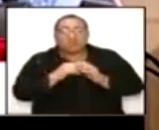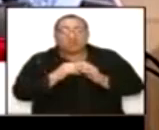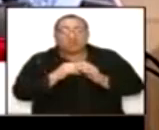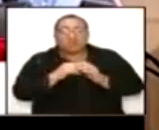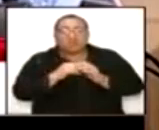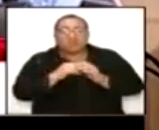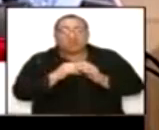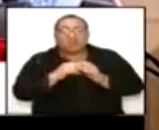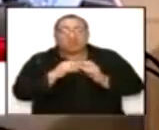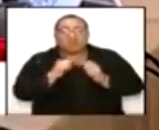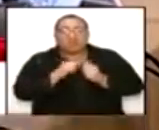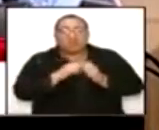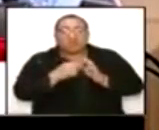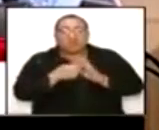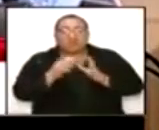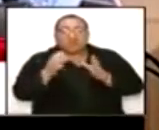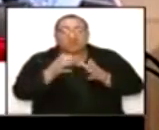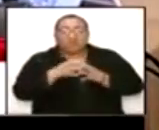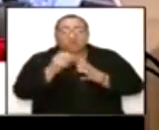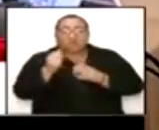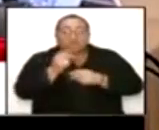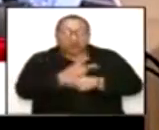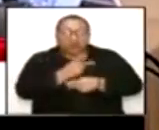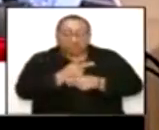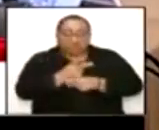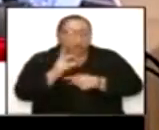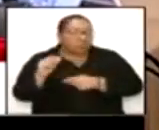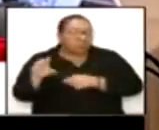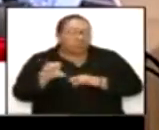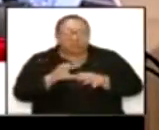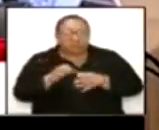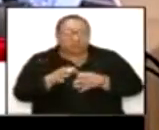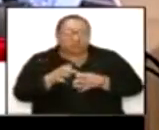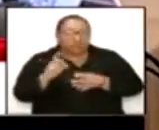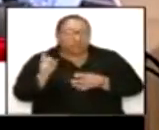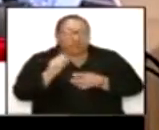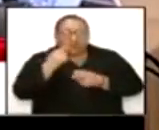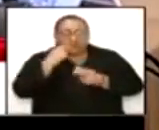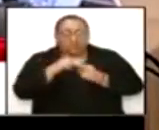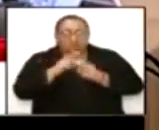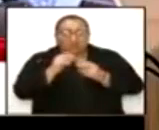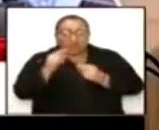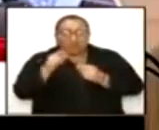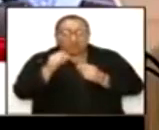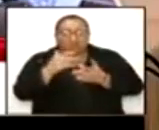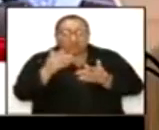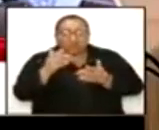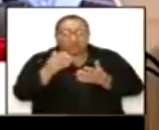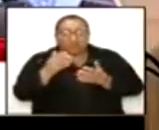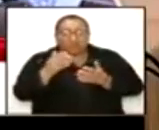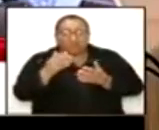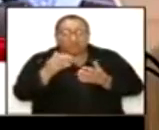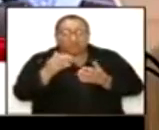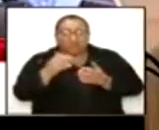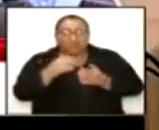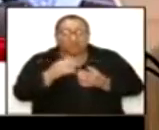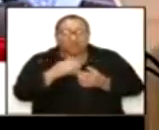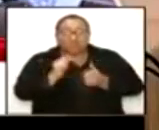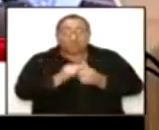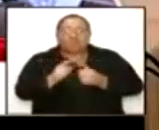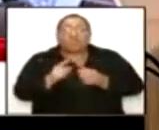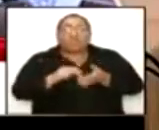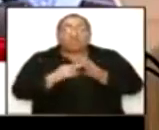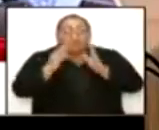debieran suministrar a las víctimas. No se hace y no se conoce mucho de estos protocolos y eso nos tiene que